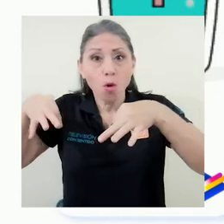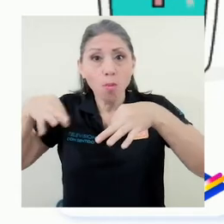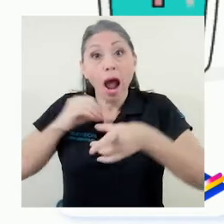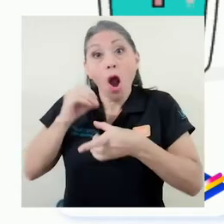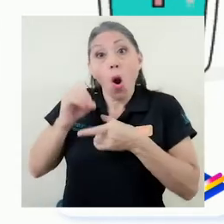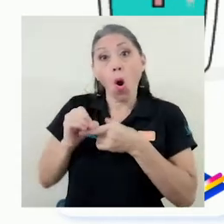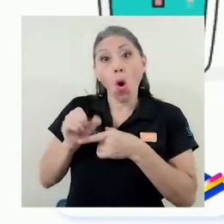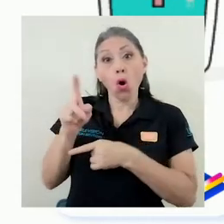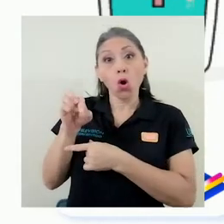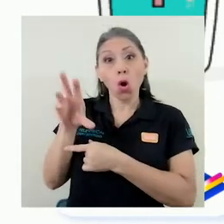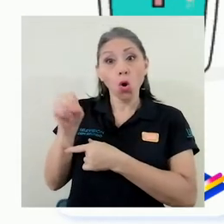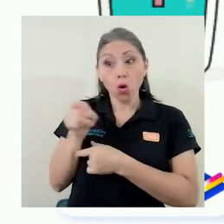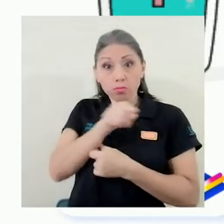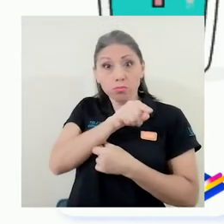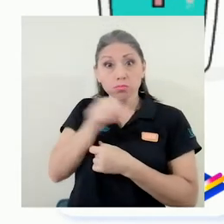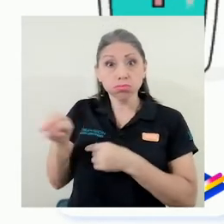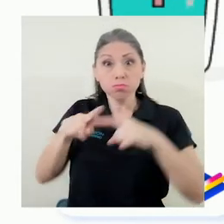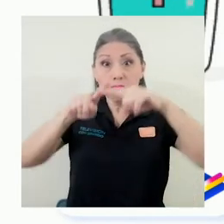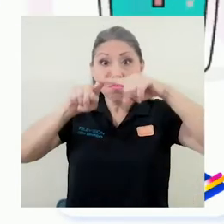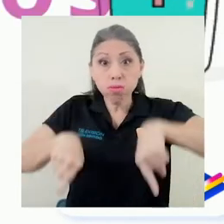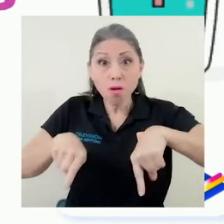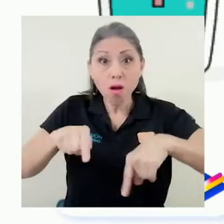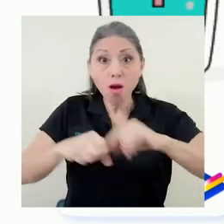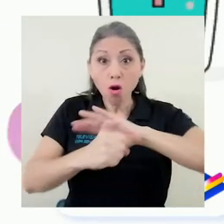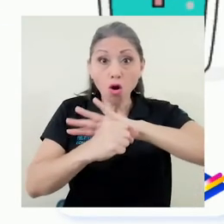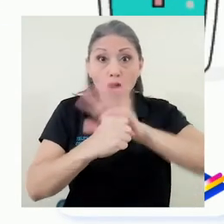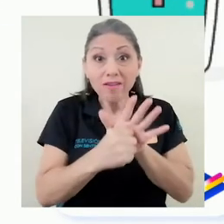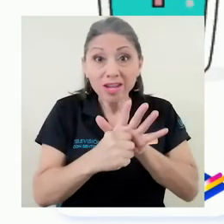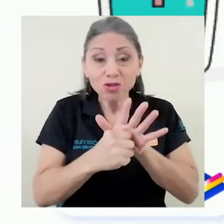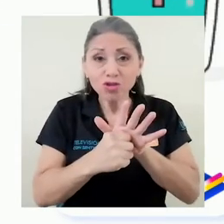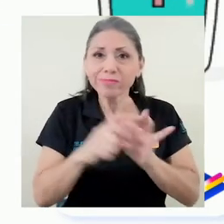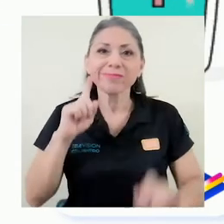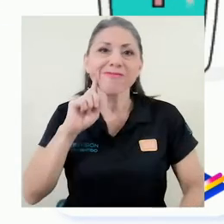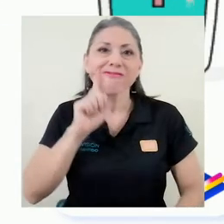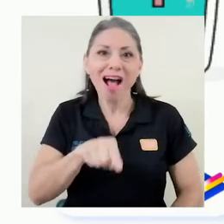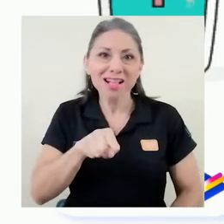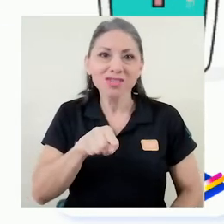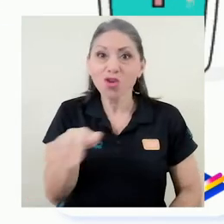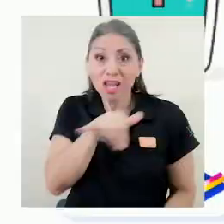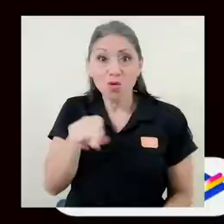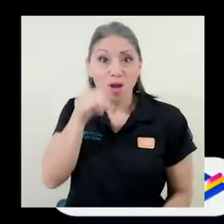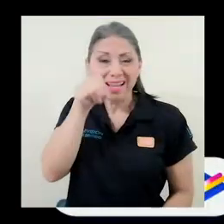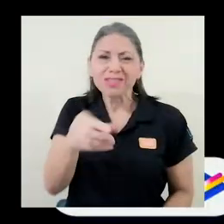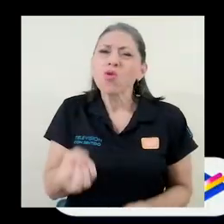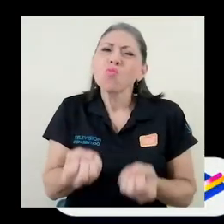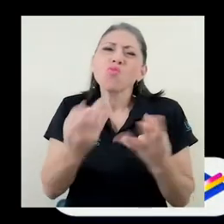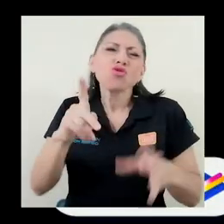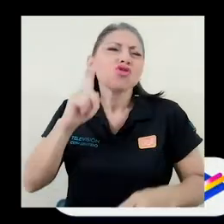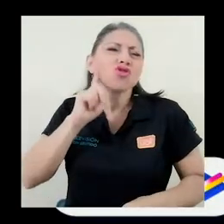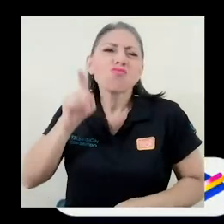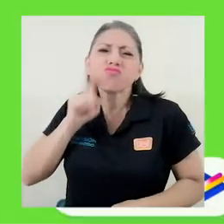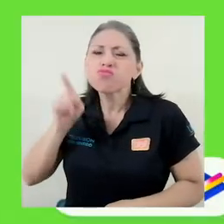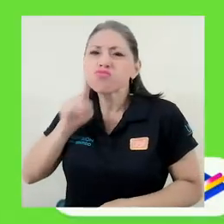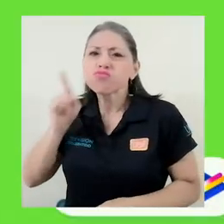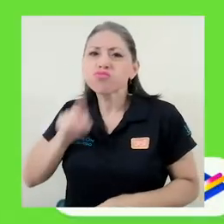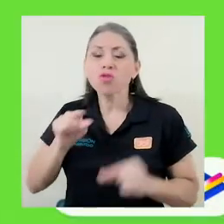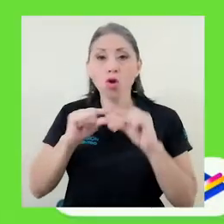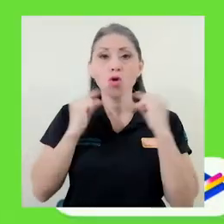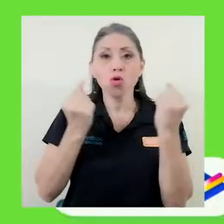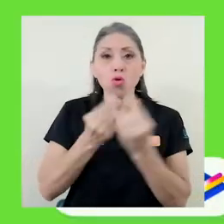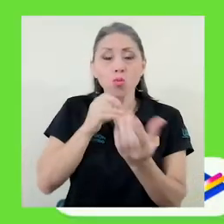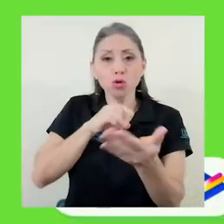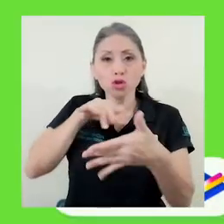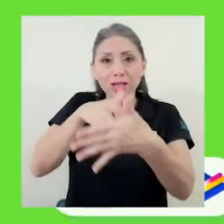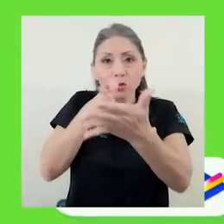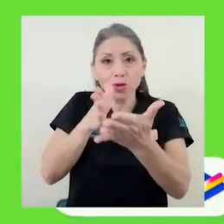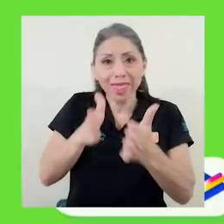es completamente falso. Así como esta información, hay muchas que son mitos. Un grupo de estudiantes de química